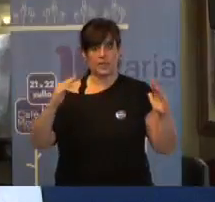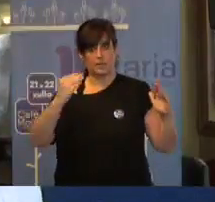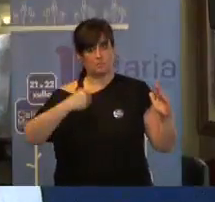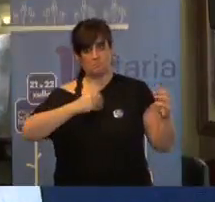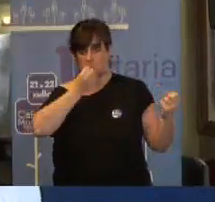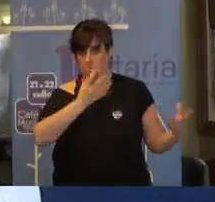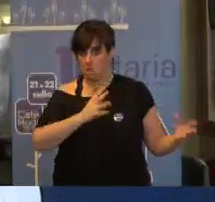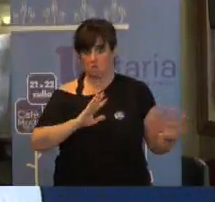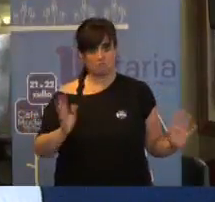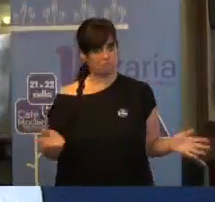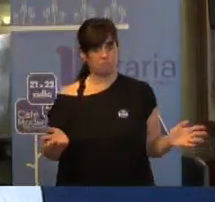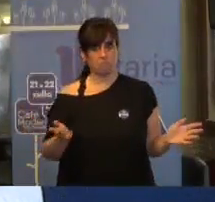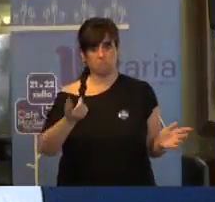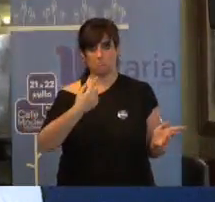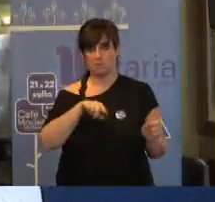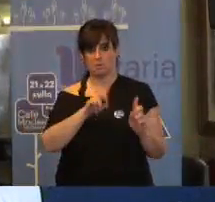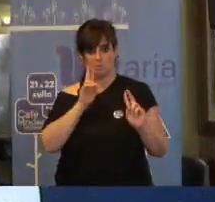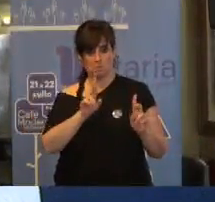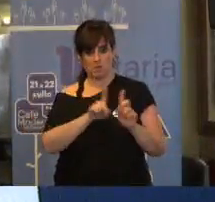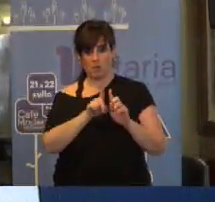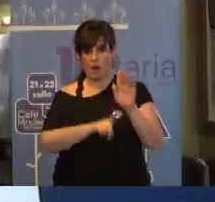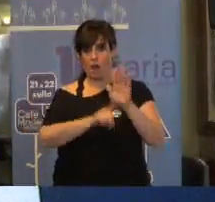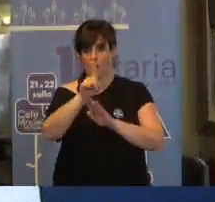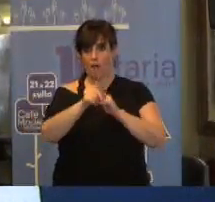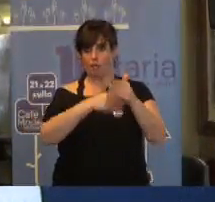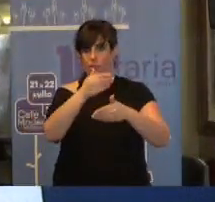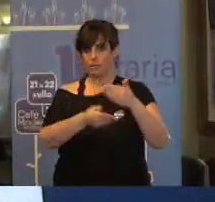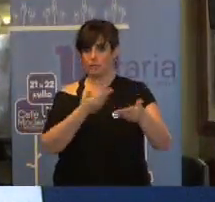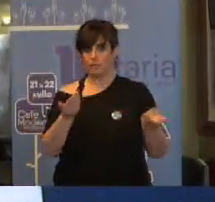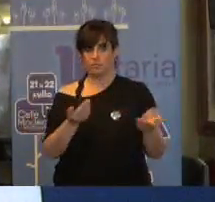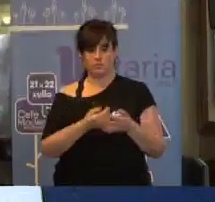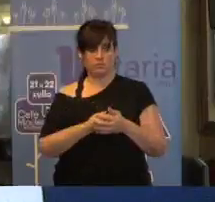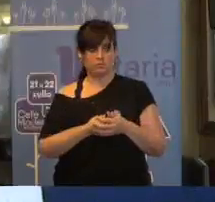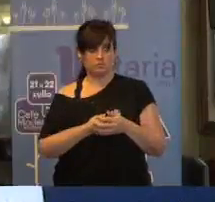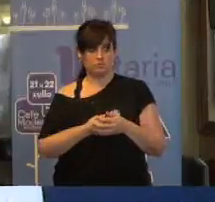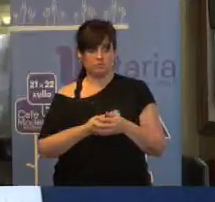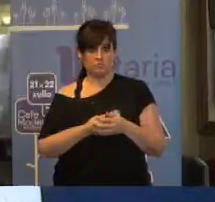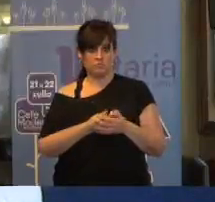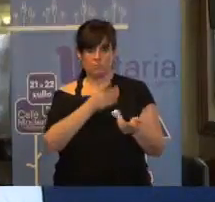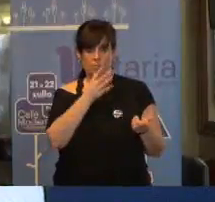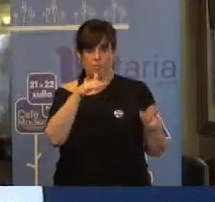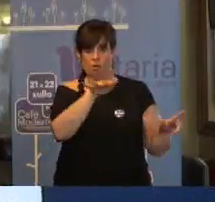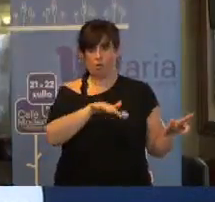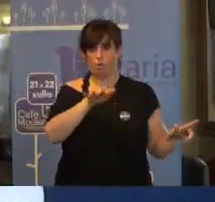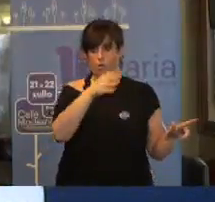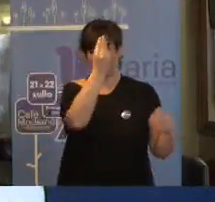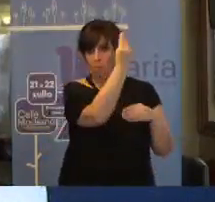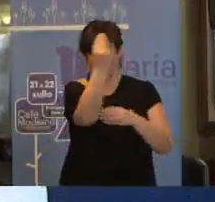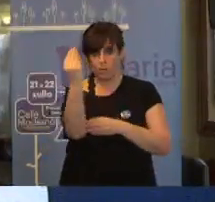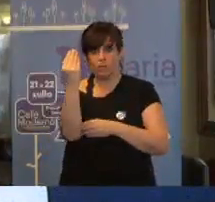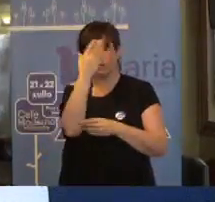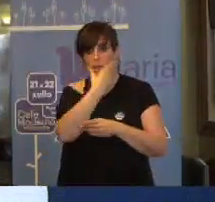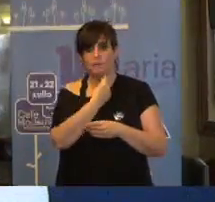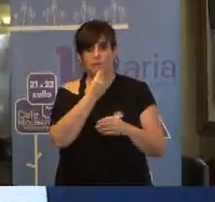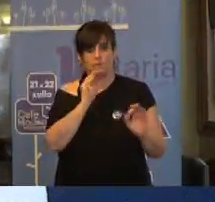e foi un avance a peatonalización da zona monumental de Pontevedra, pero que nestes